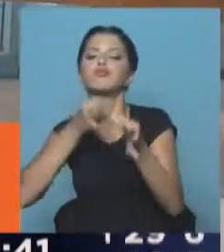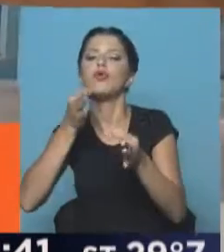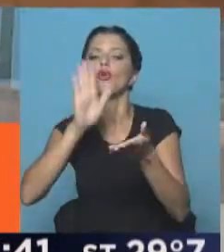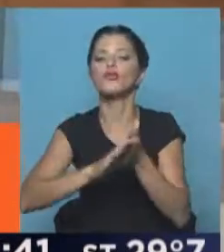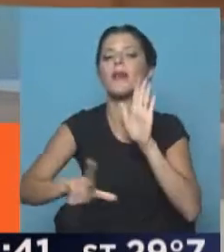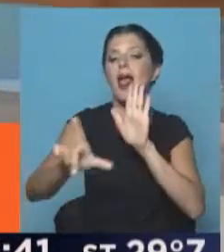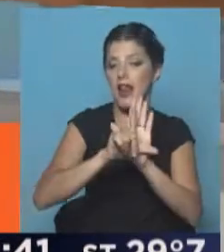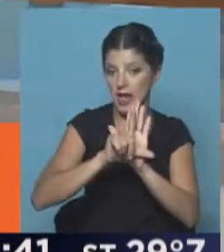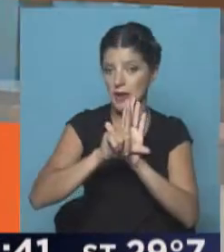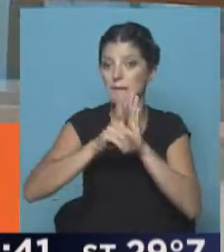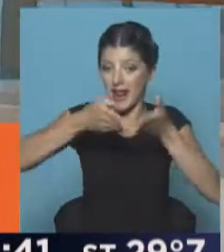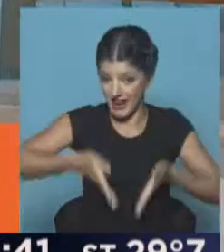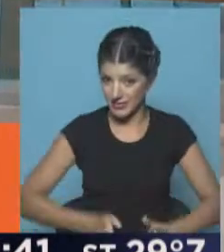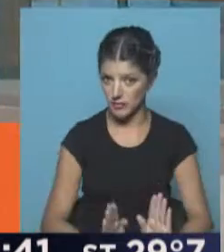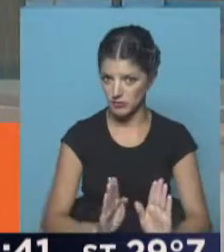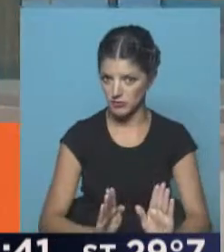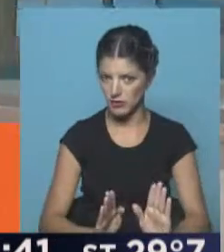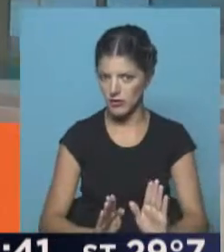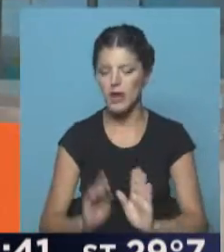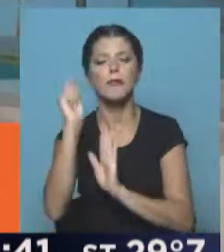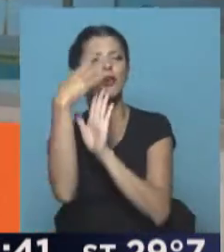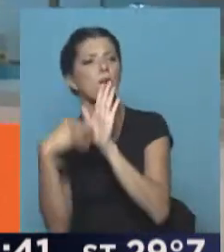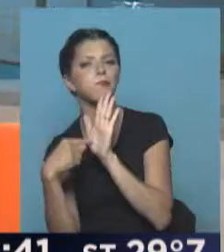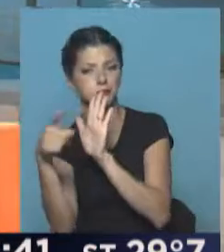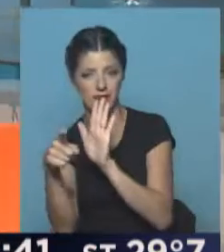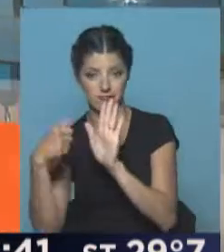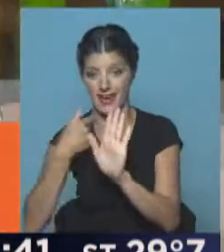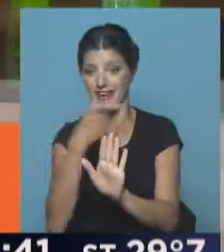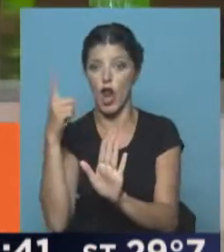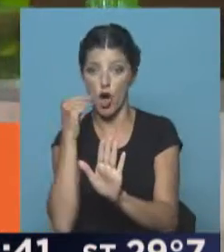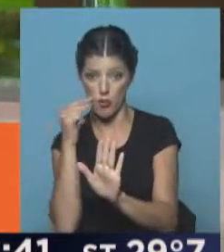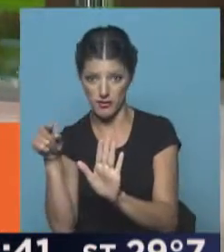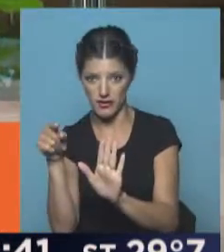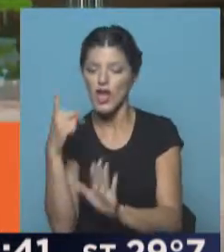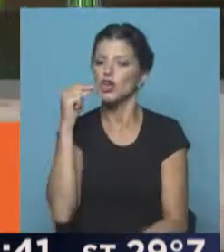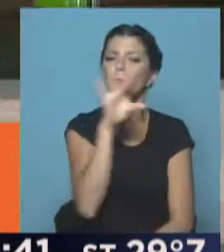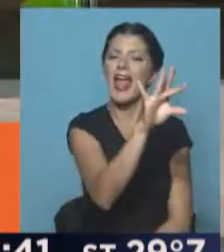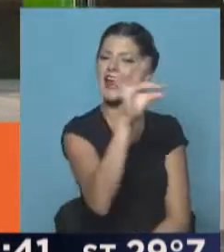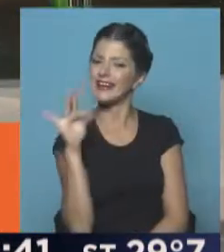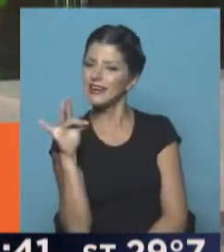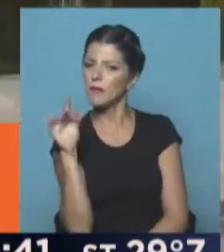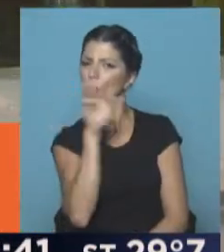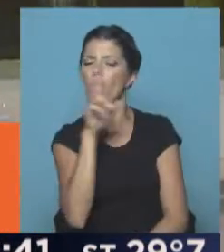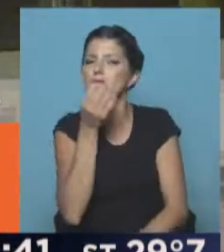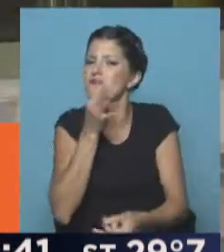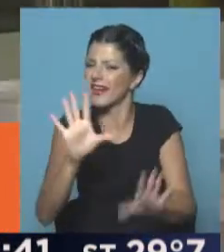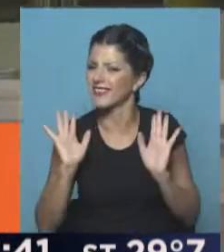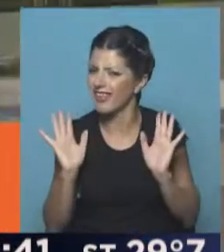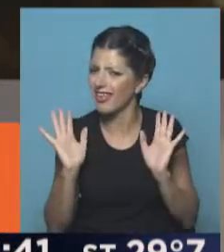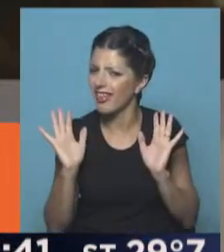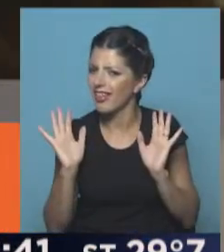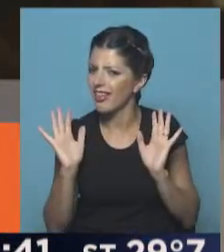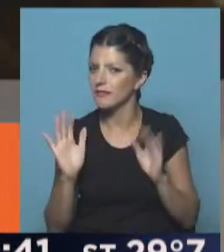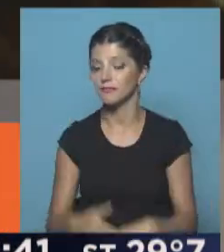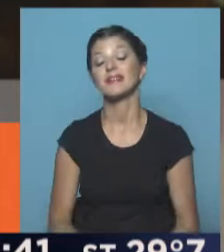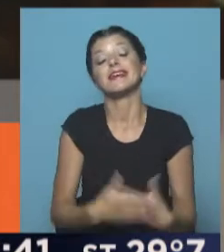la paridad y uno dice, ¿pero quién arma las listas? En general son los hombres, y los hombres eligen mujeres porque sí. Y entre 10